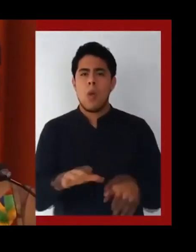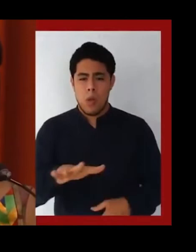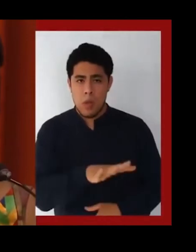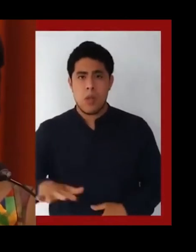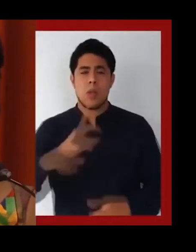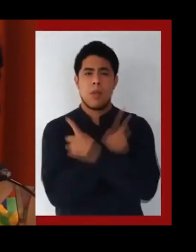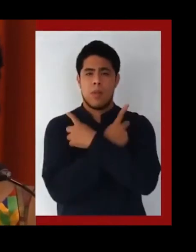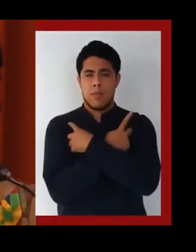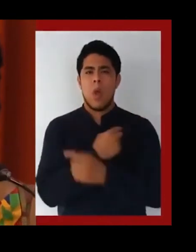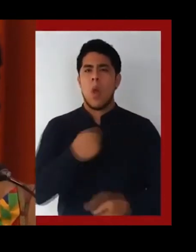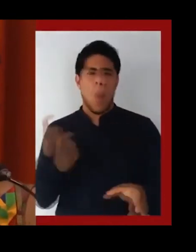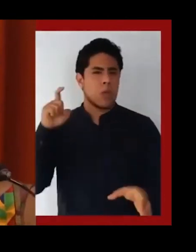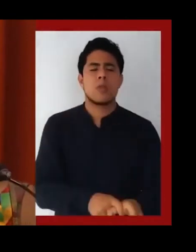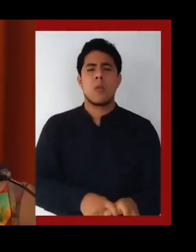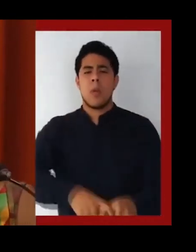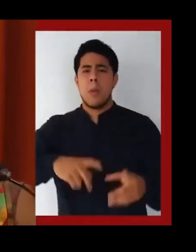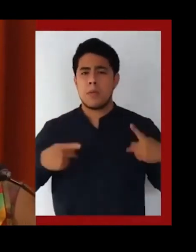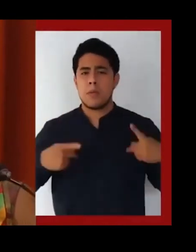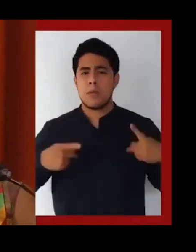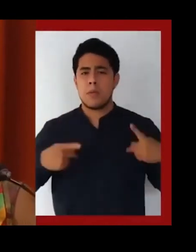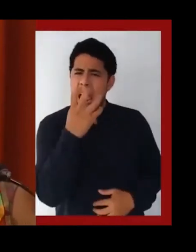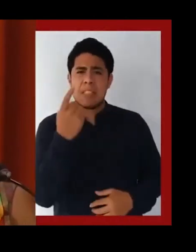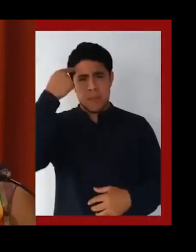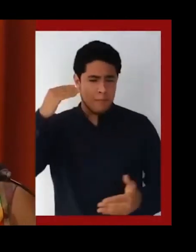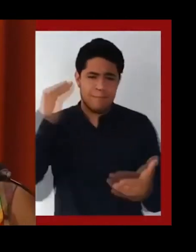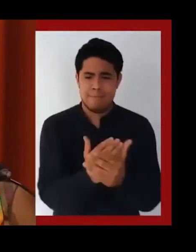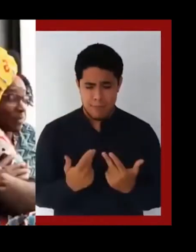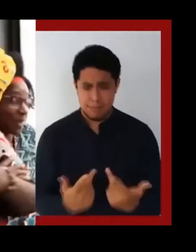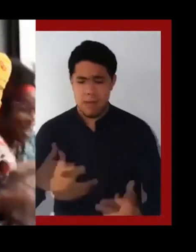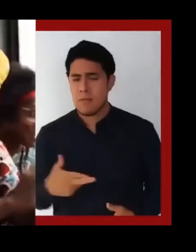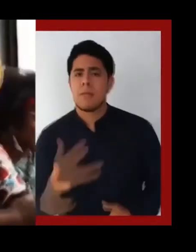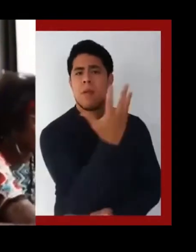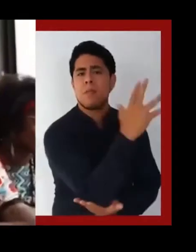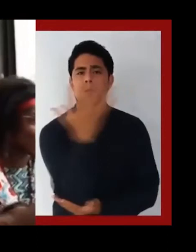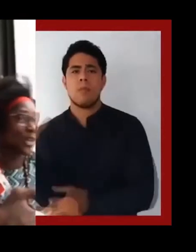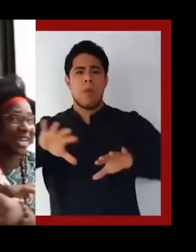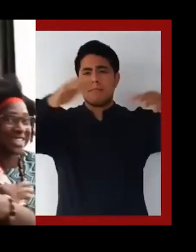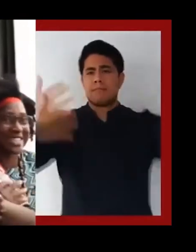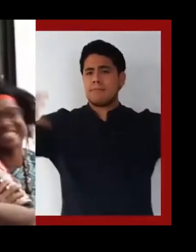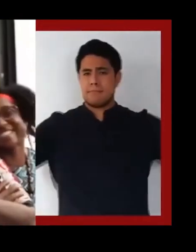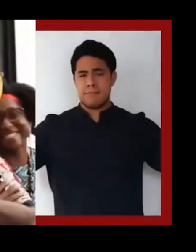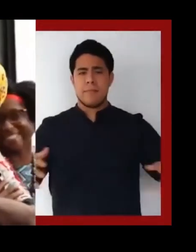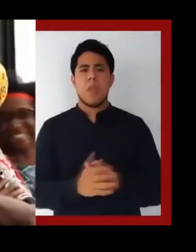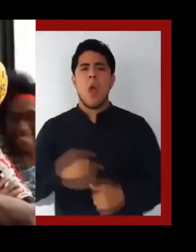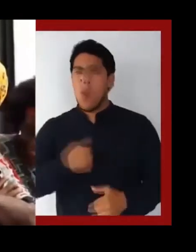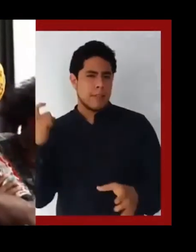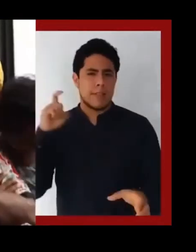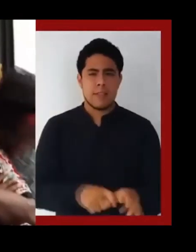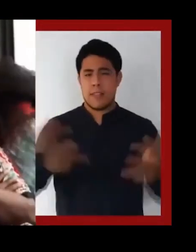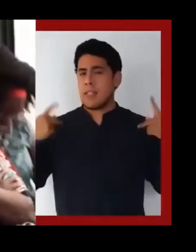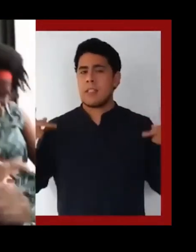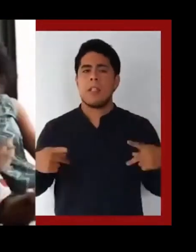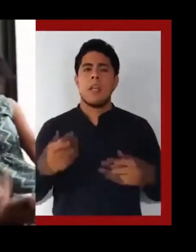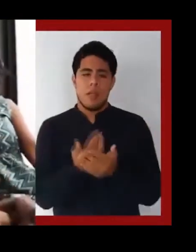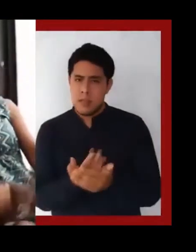de los ríos, de los bosques y los páramos, de aquellos que sueñan en que